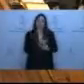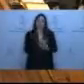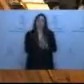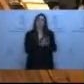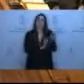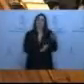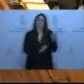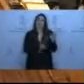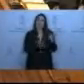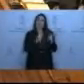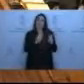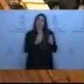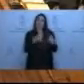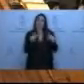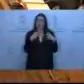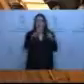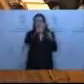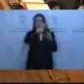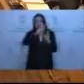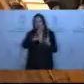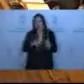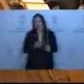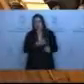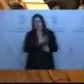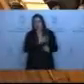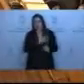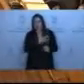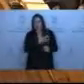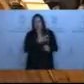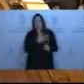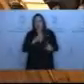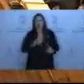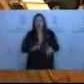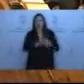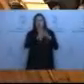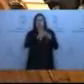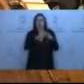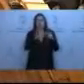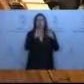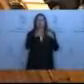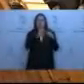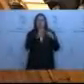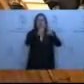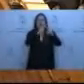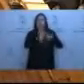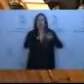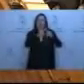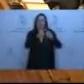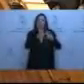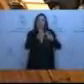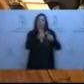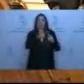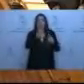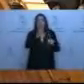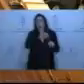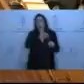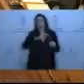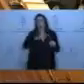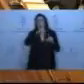de fiscalización de la Sindicatura de Cuentas sobre el sector público autonómico que no forma parte de la cuenta